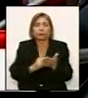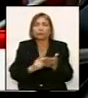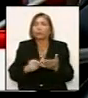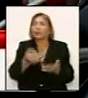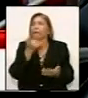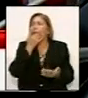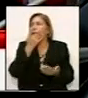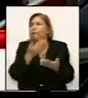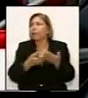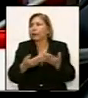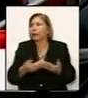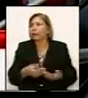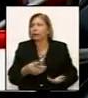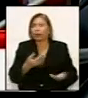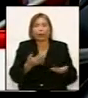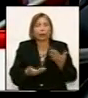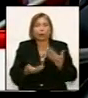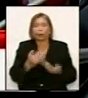fallo.